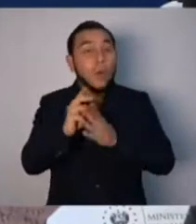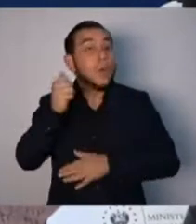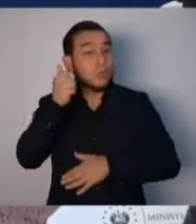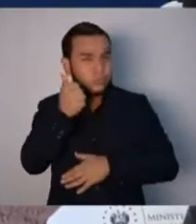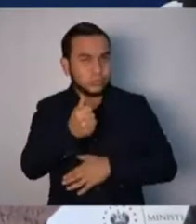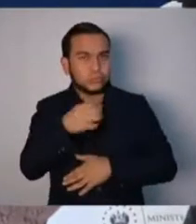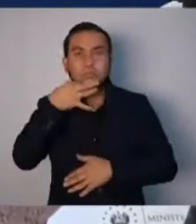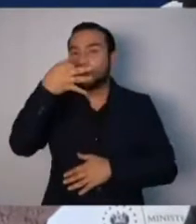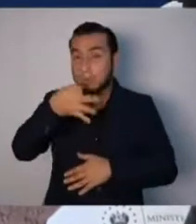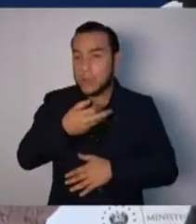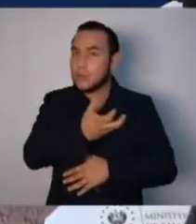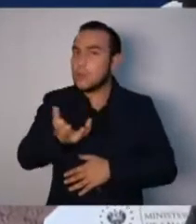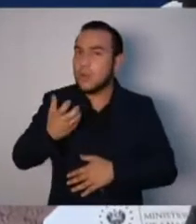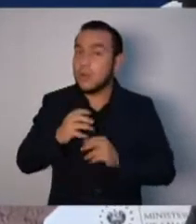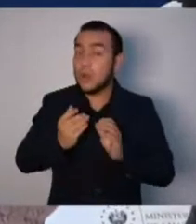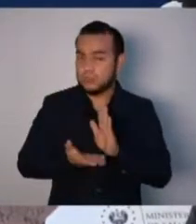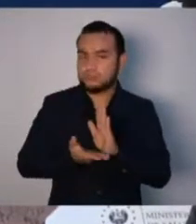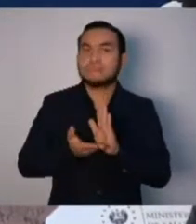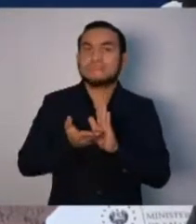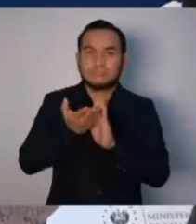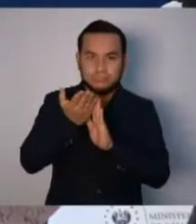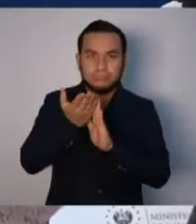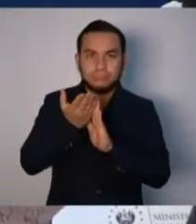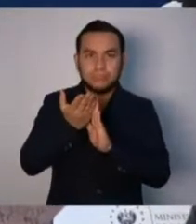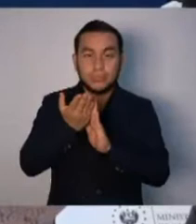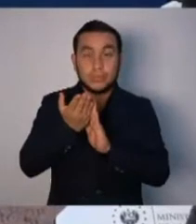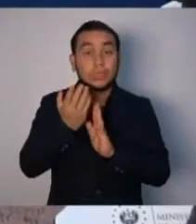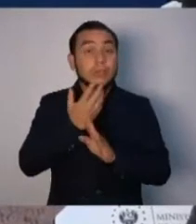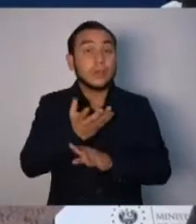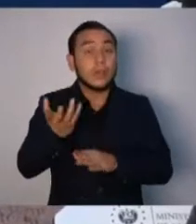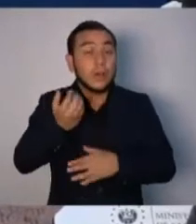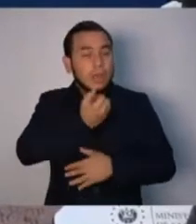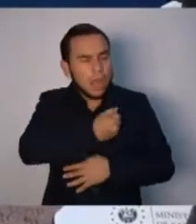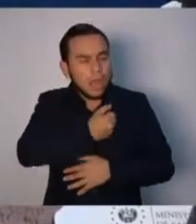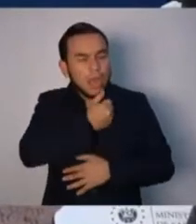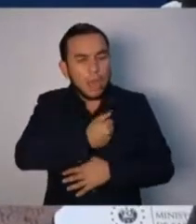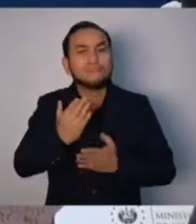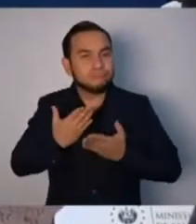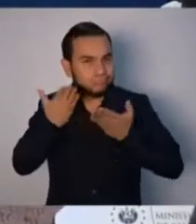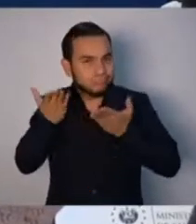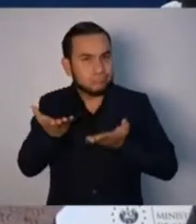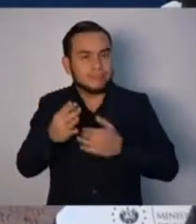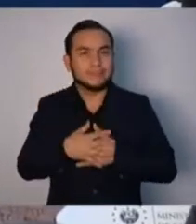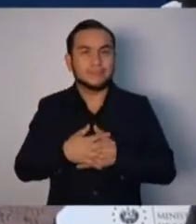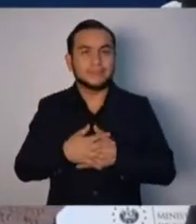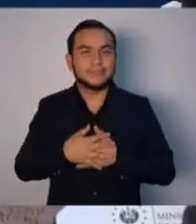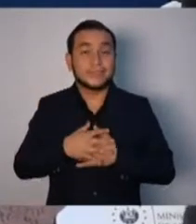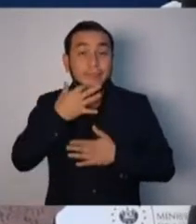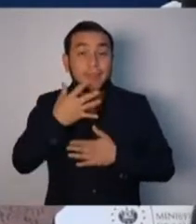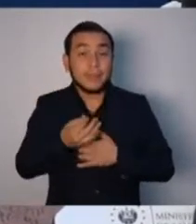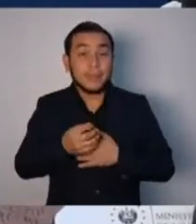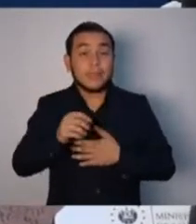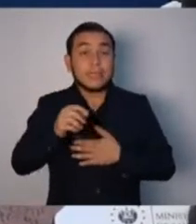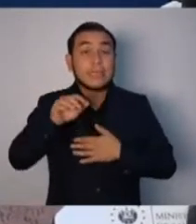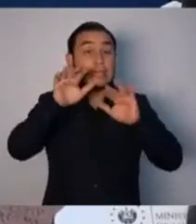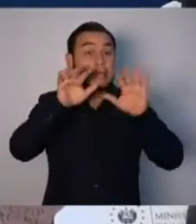verdad hoy si viene la reparación para las víctimas y se tiraron una